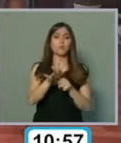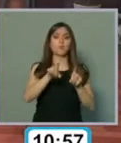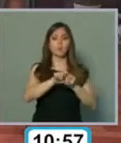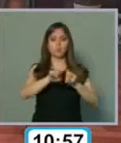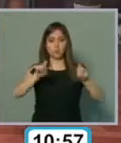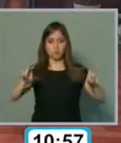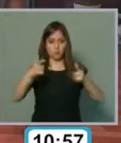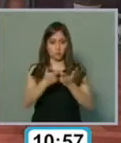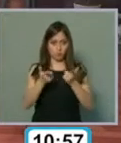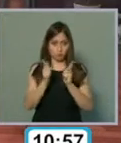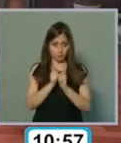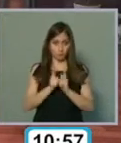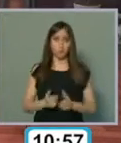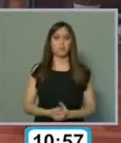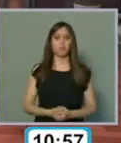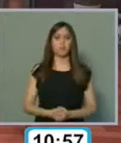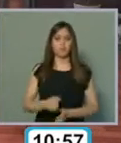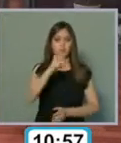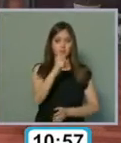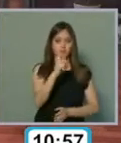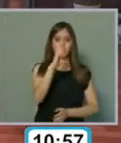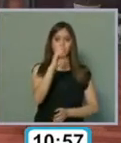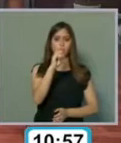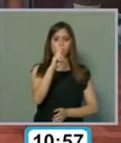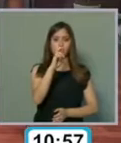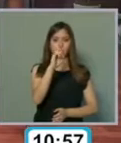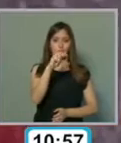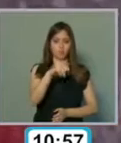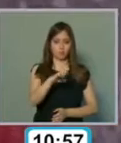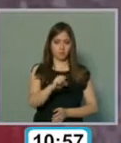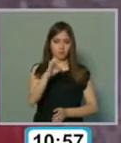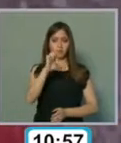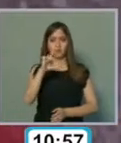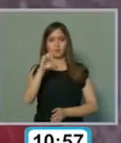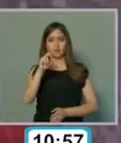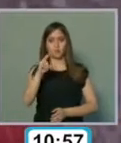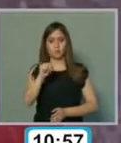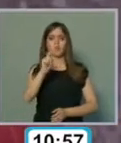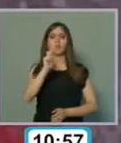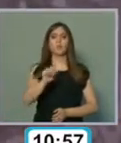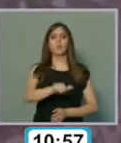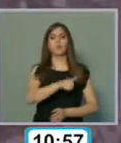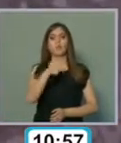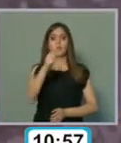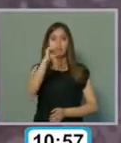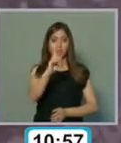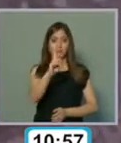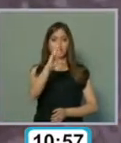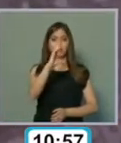redes sociales de la agrupación. Es De Corleones el conjunto, Ajá. en Facebook, De Corleones de dedo,